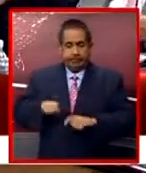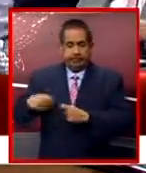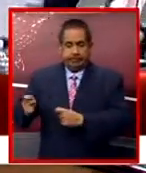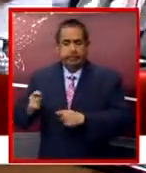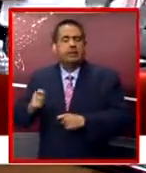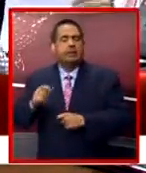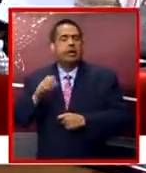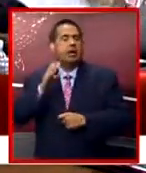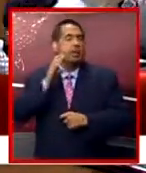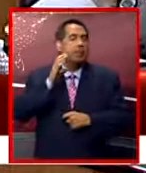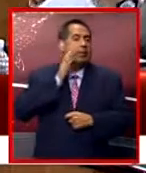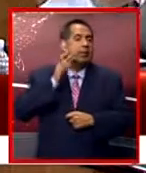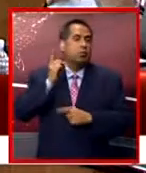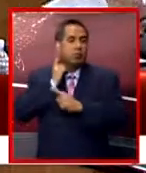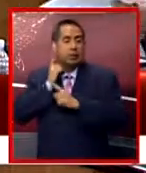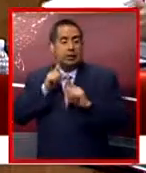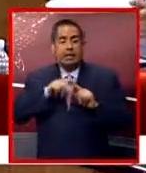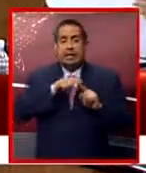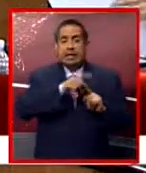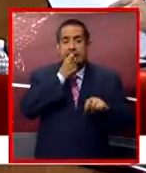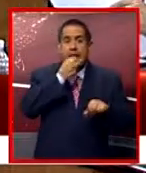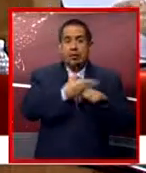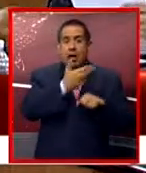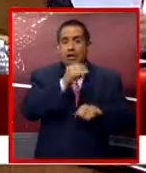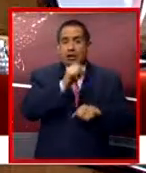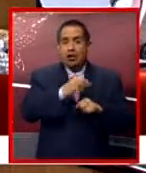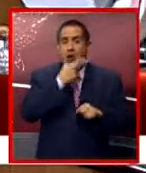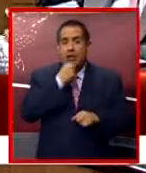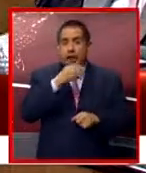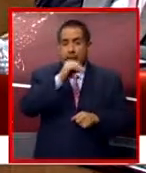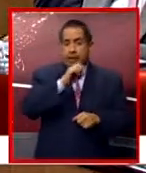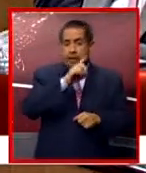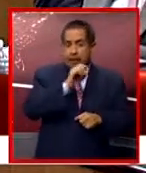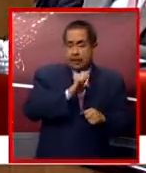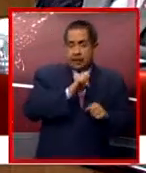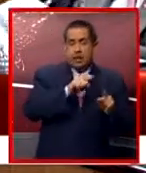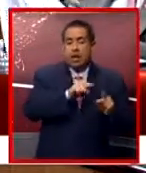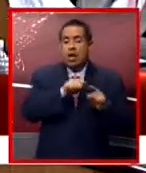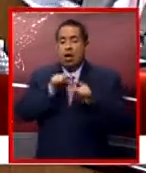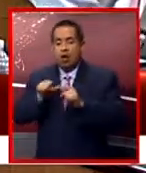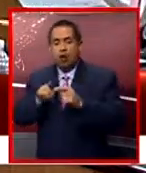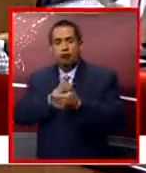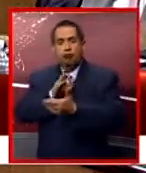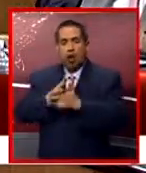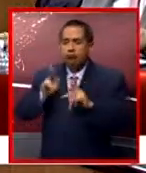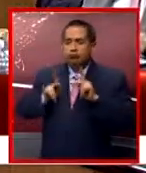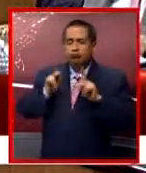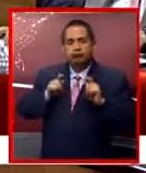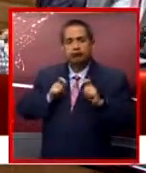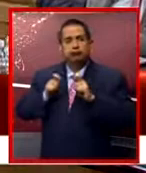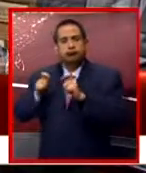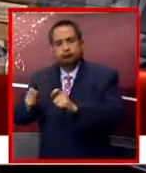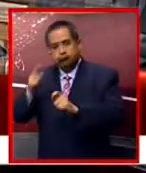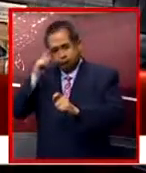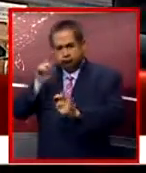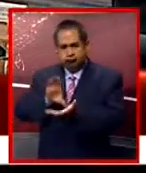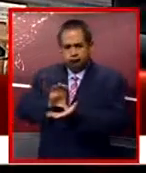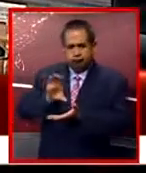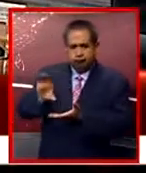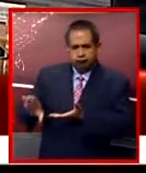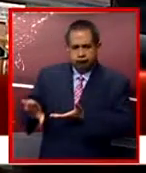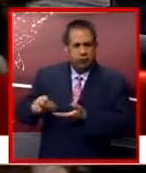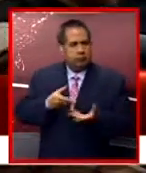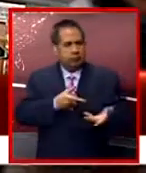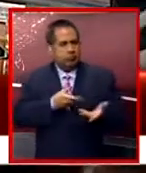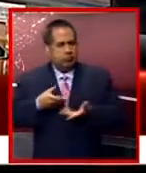el secretario de Hacienda y Crédito Público, José Antonio Meade Curibreña, quien acudió al Palacio Legislativo de San Lázaro para el acto de